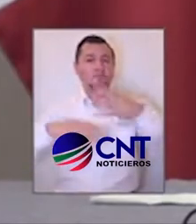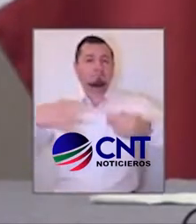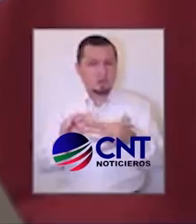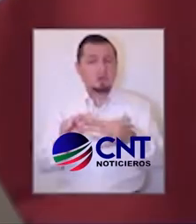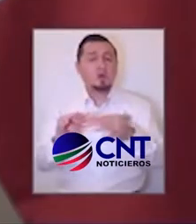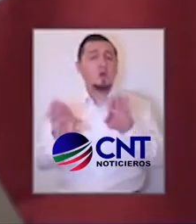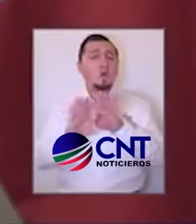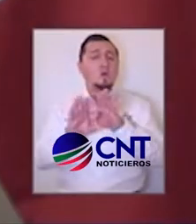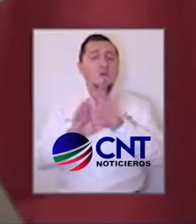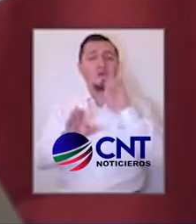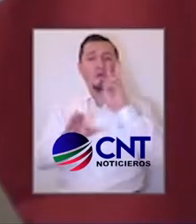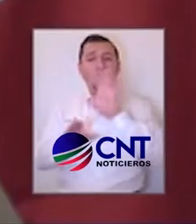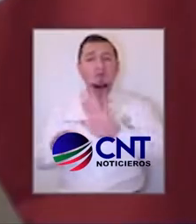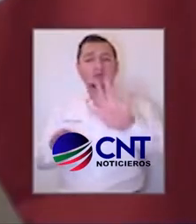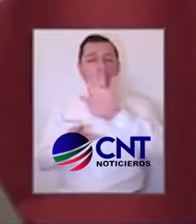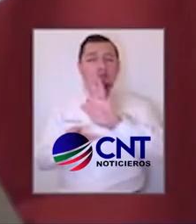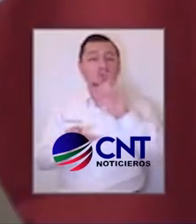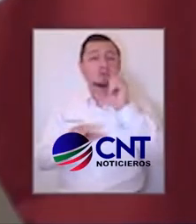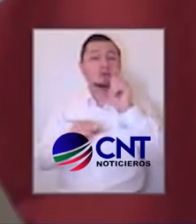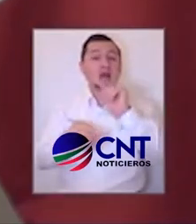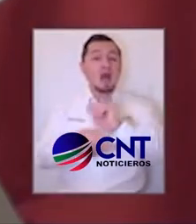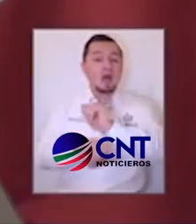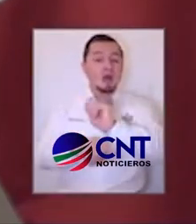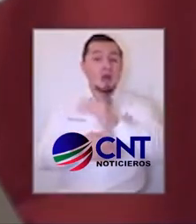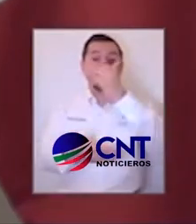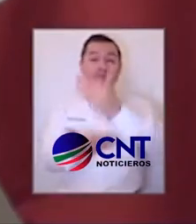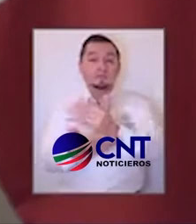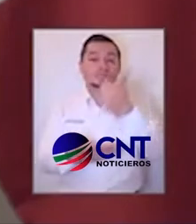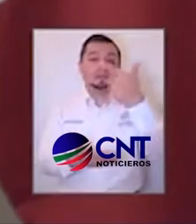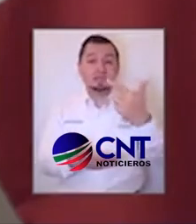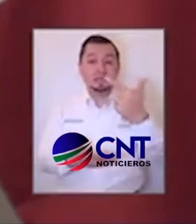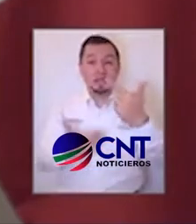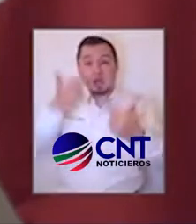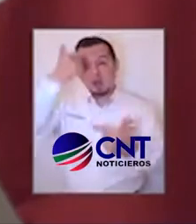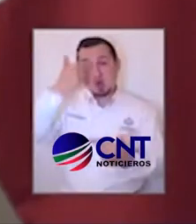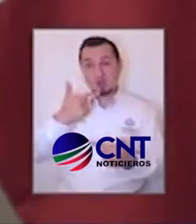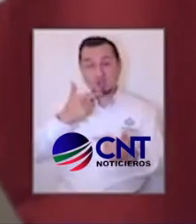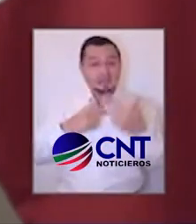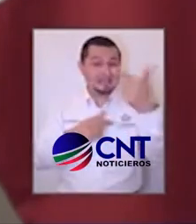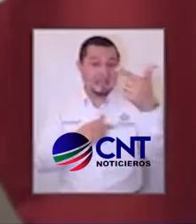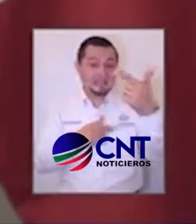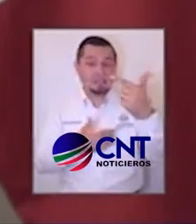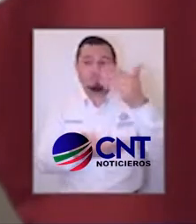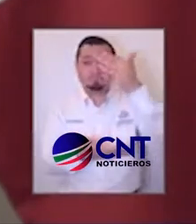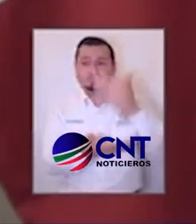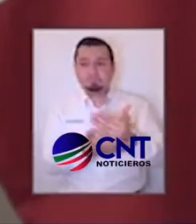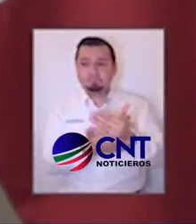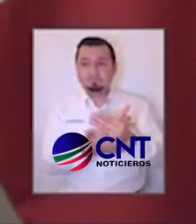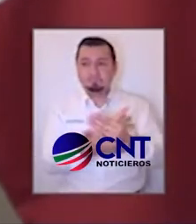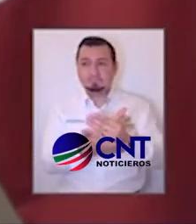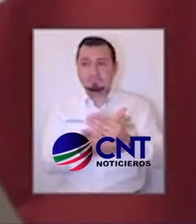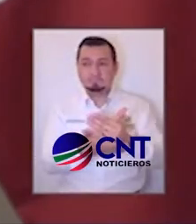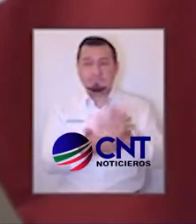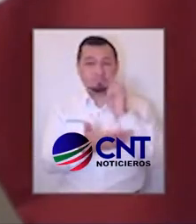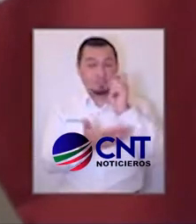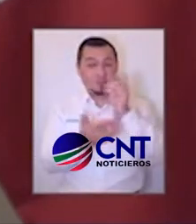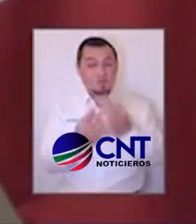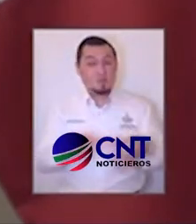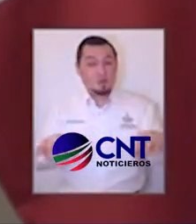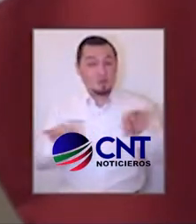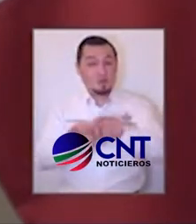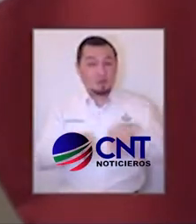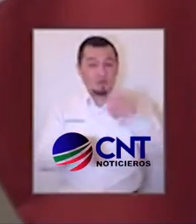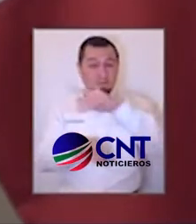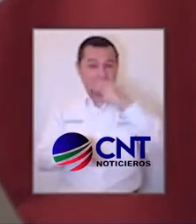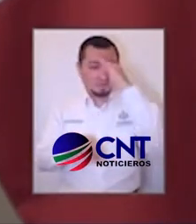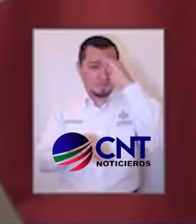de contagio. Pero las actividades en general se suspenden a partir de las 7 de la noche. Y